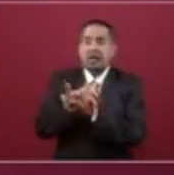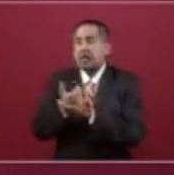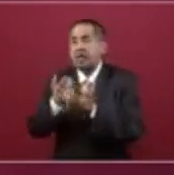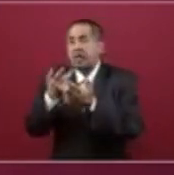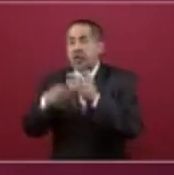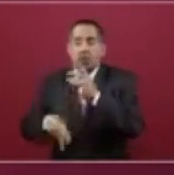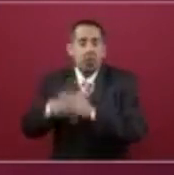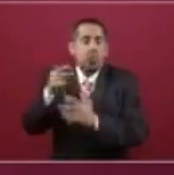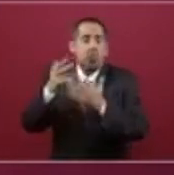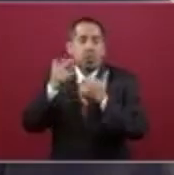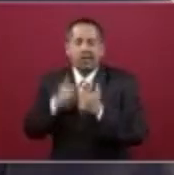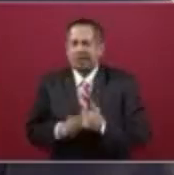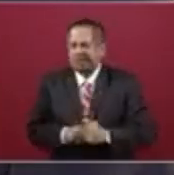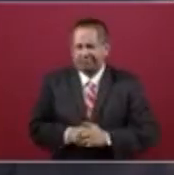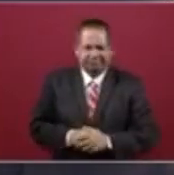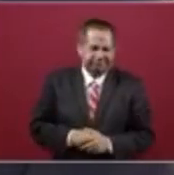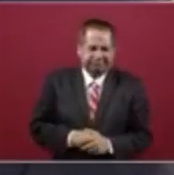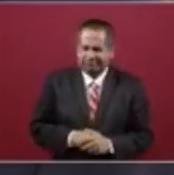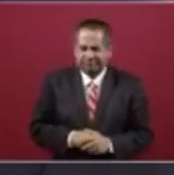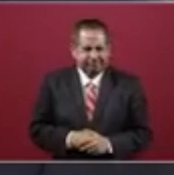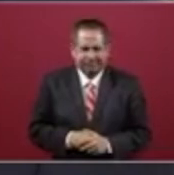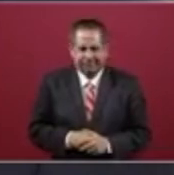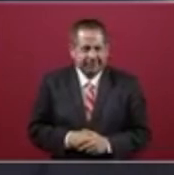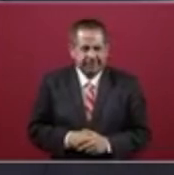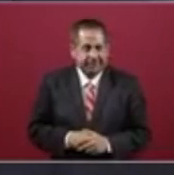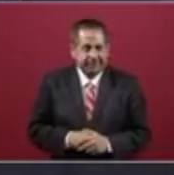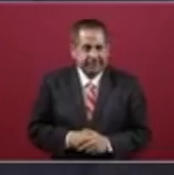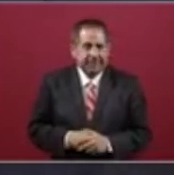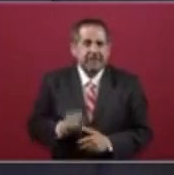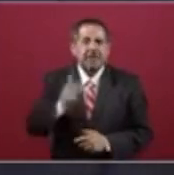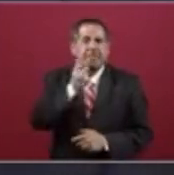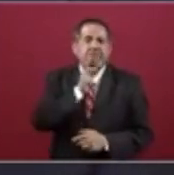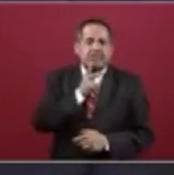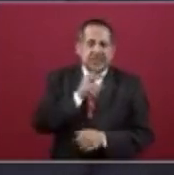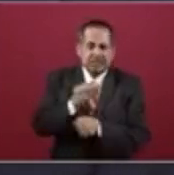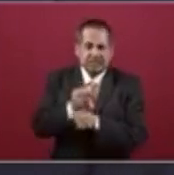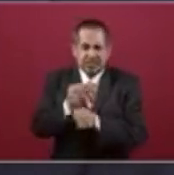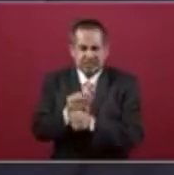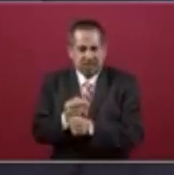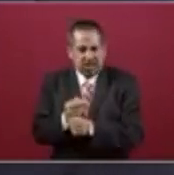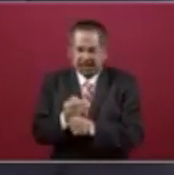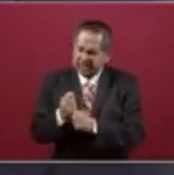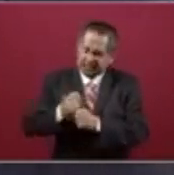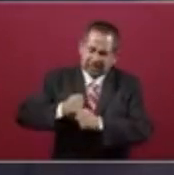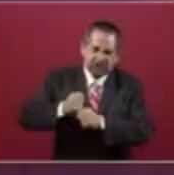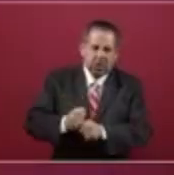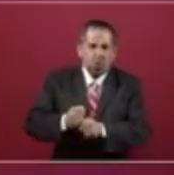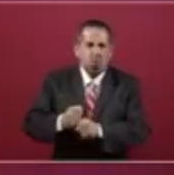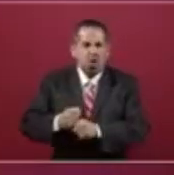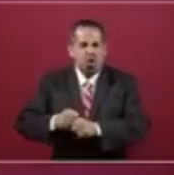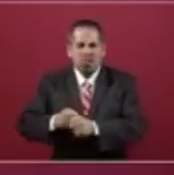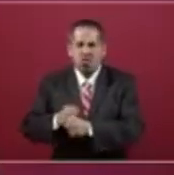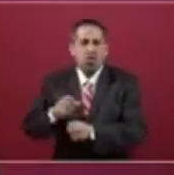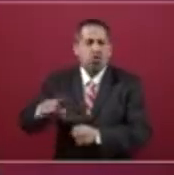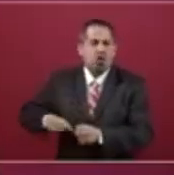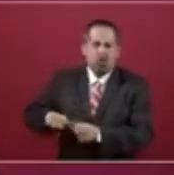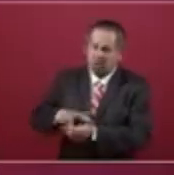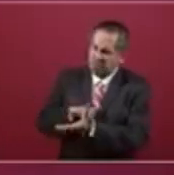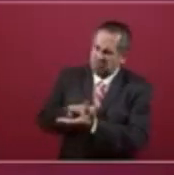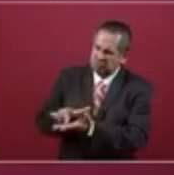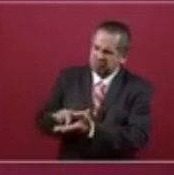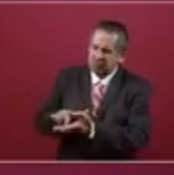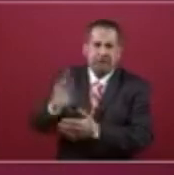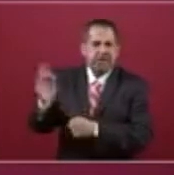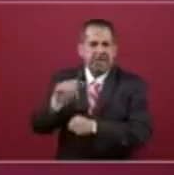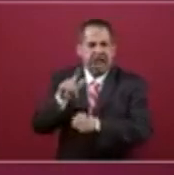financieramente. Pemex está muy apuntalado por el gobierno